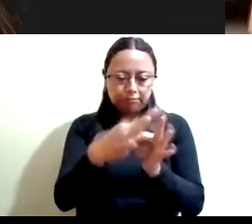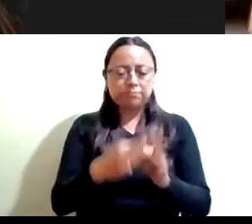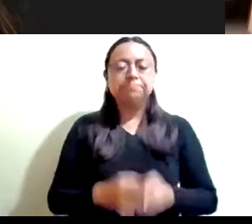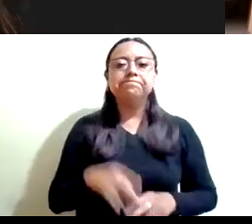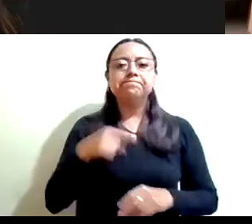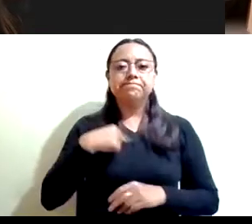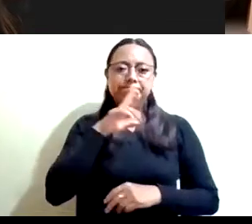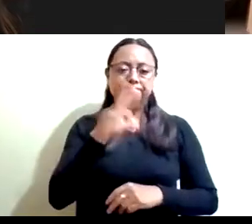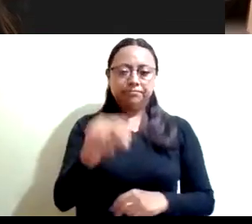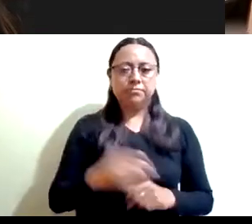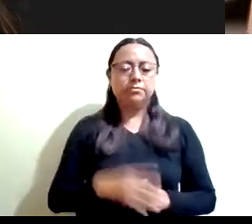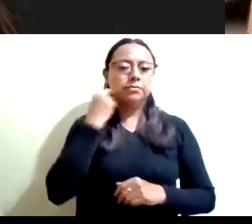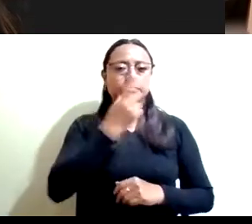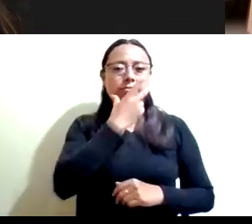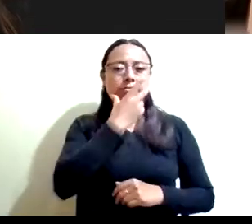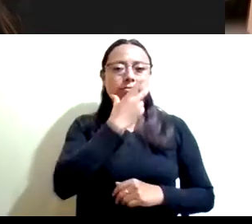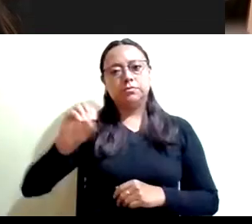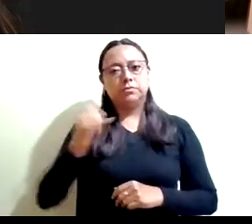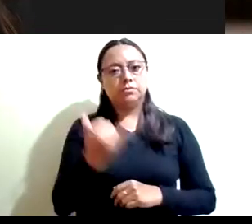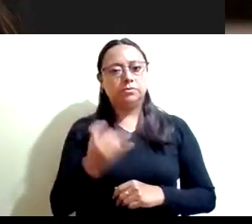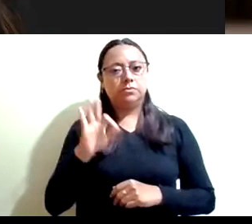Diputado Royfi Torres González.